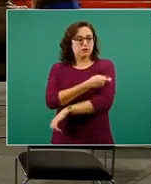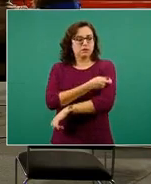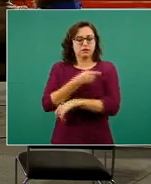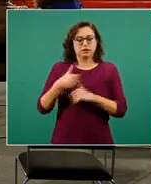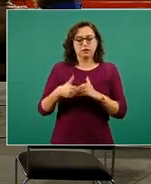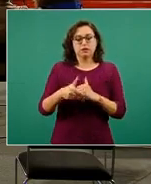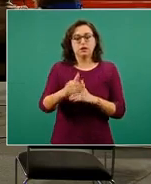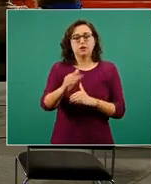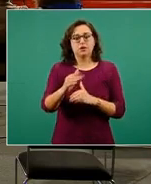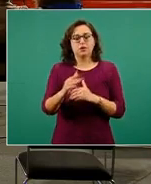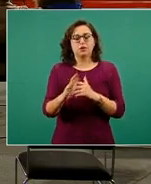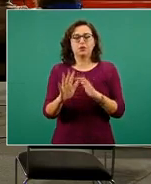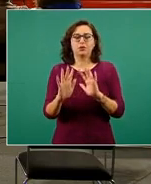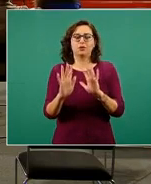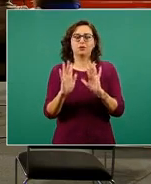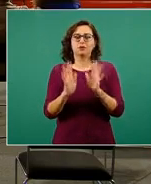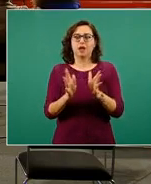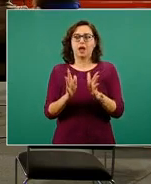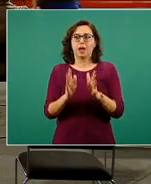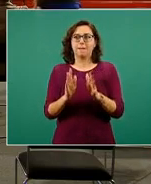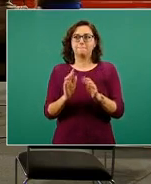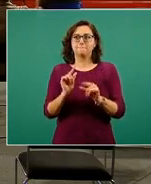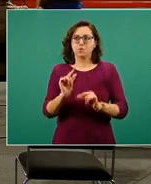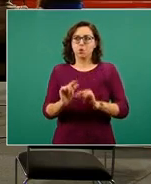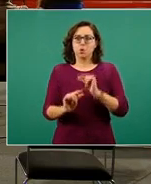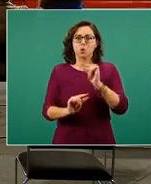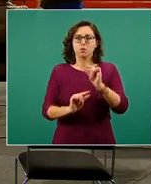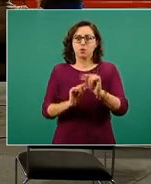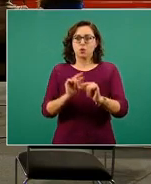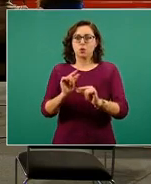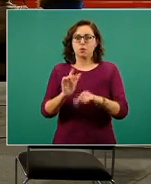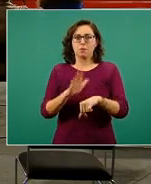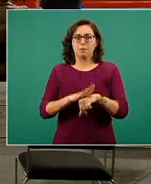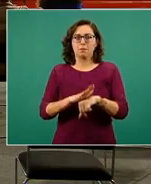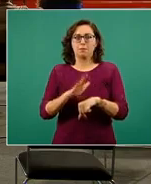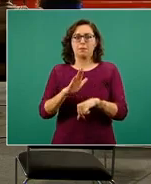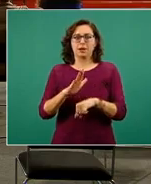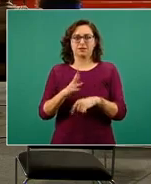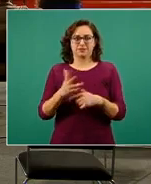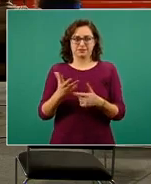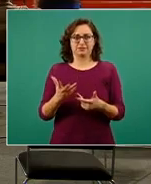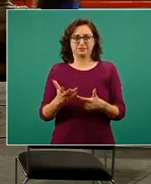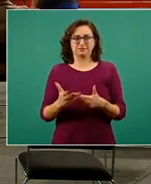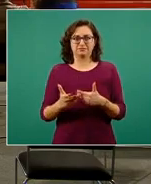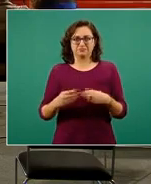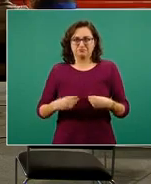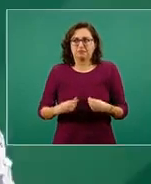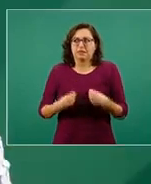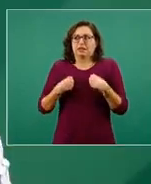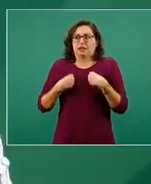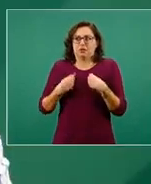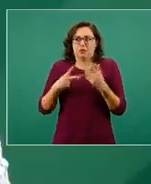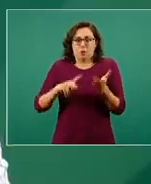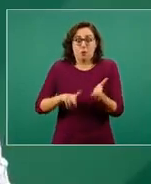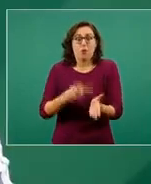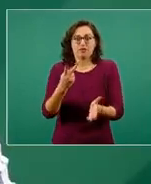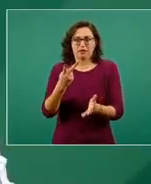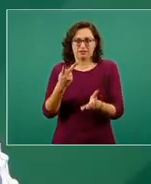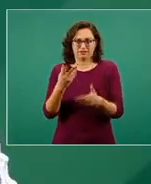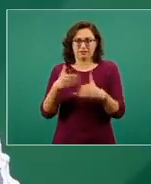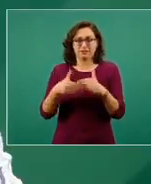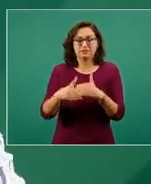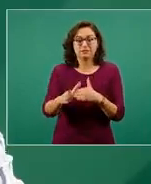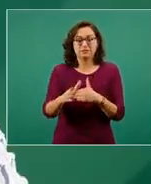tenido el confinamiento más intenso y más persistente. Las personas adultas mayores, por su vulnerabilidad, han tenido